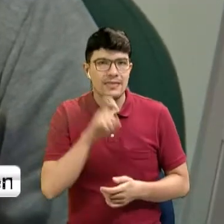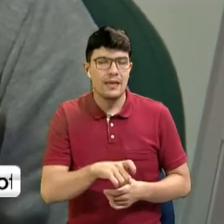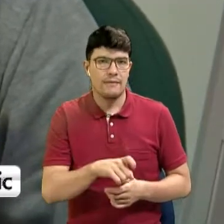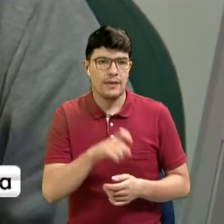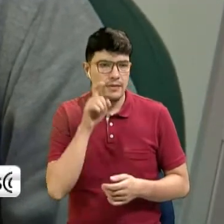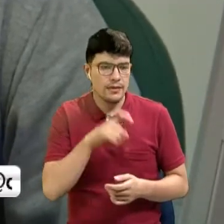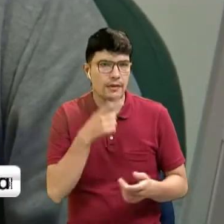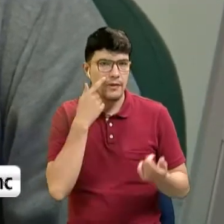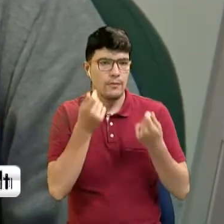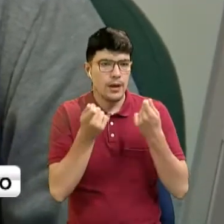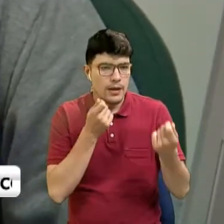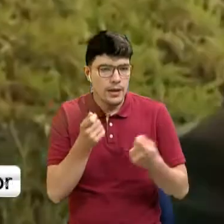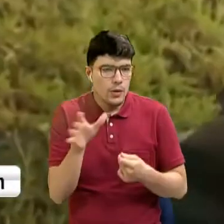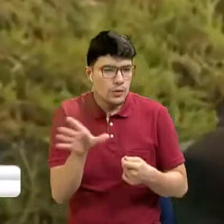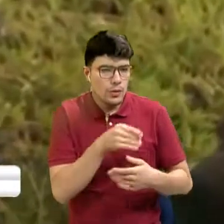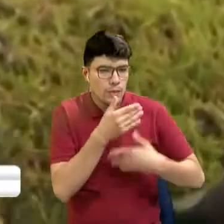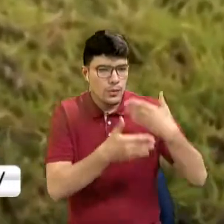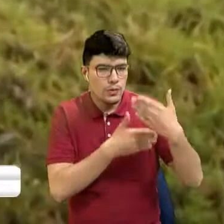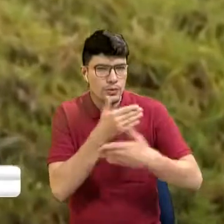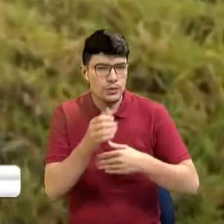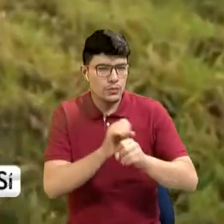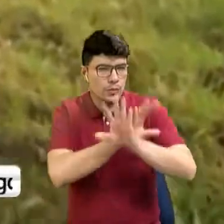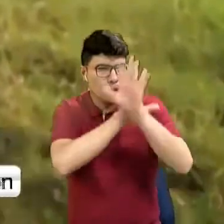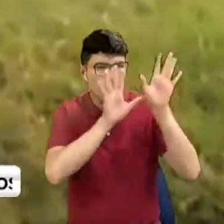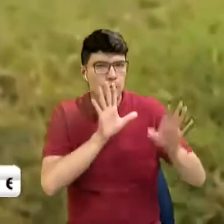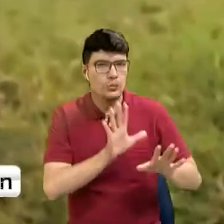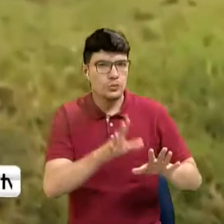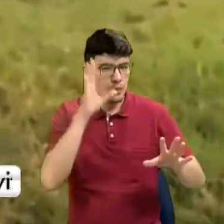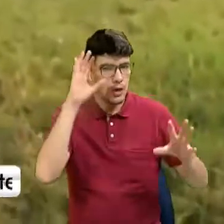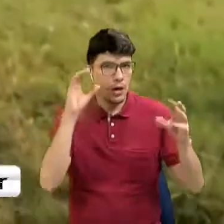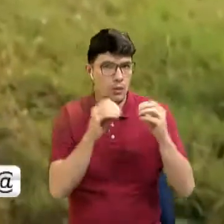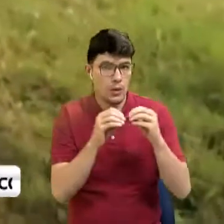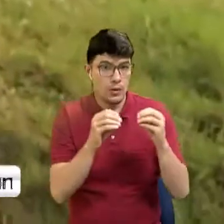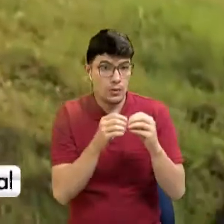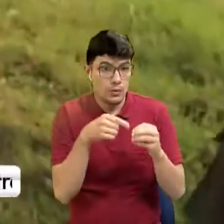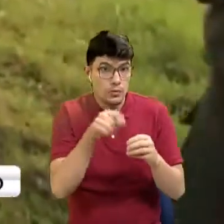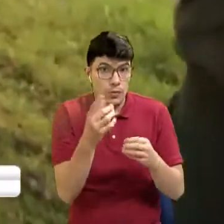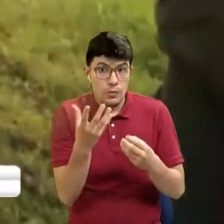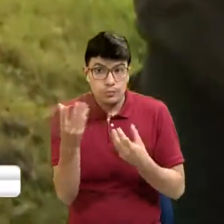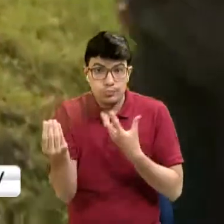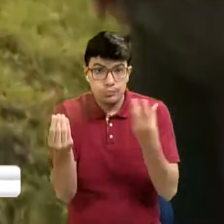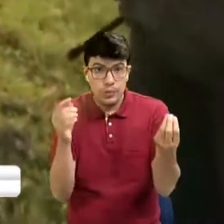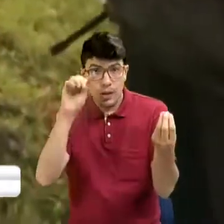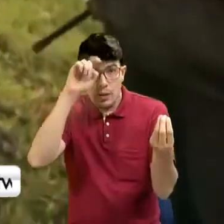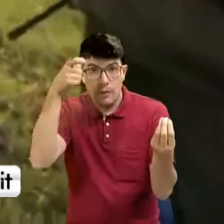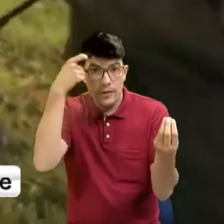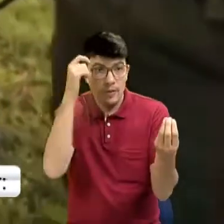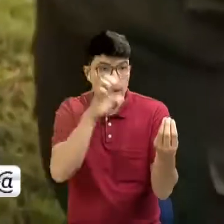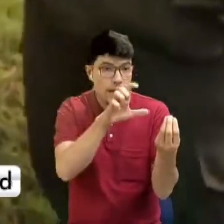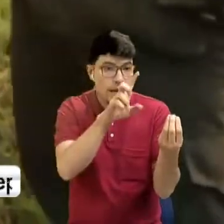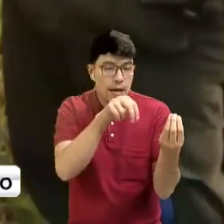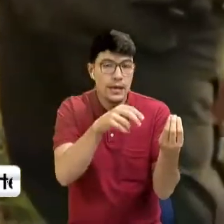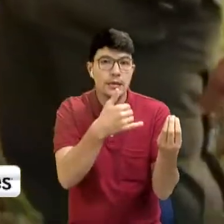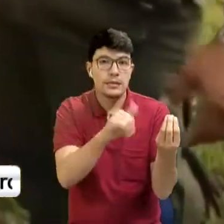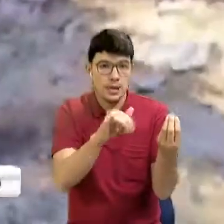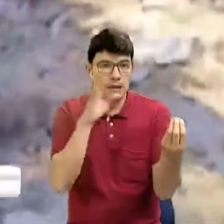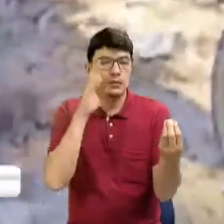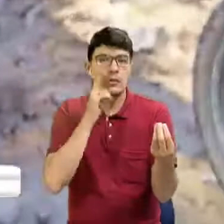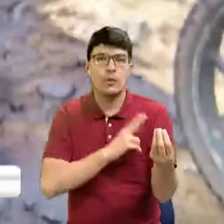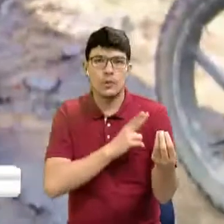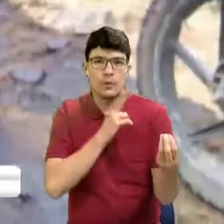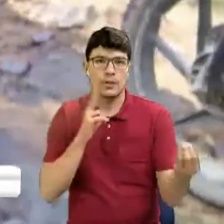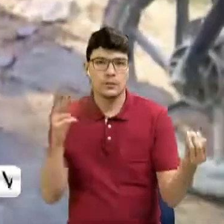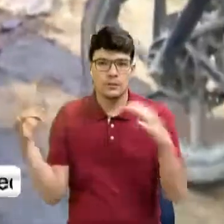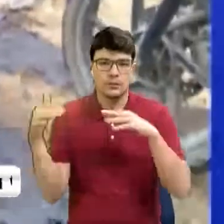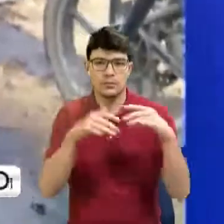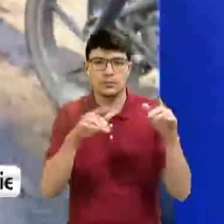políticos de la organización de acuerdo a este pacto las partes en negociación se comprometen a un cese de hostilidades de